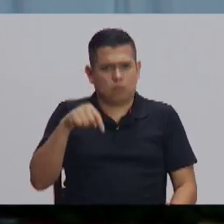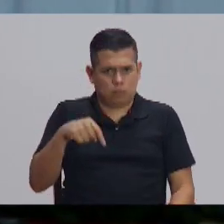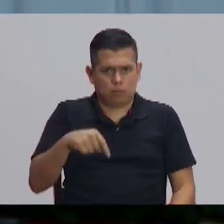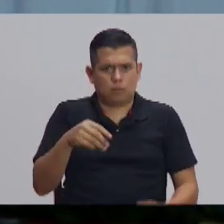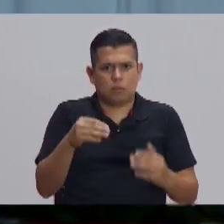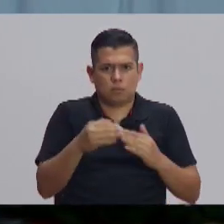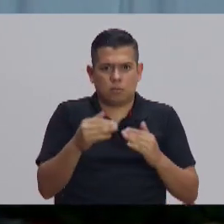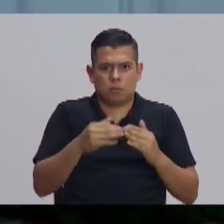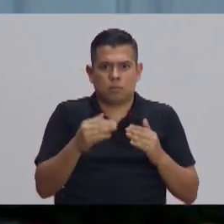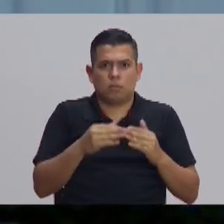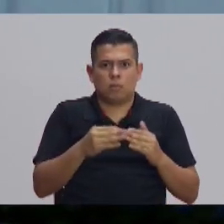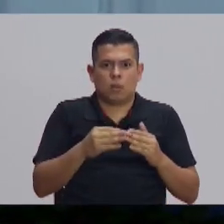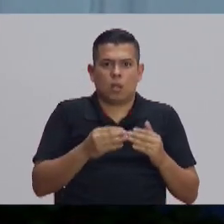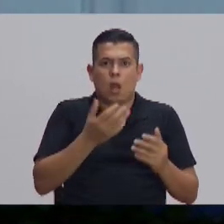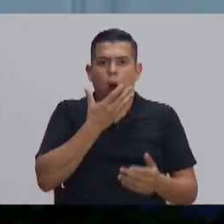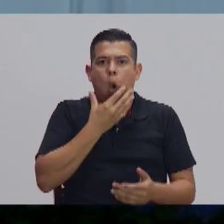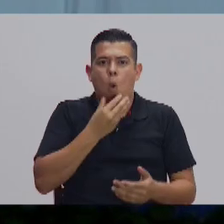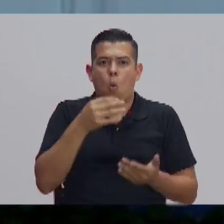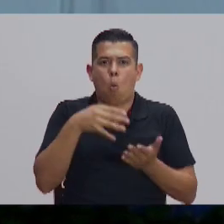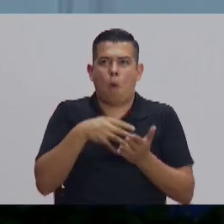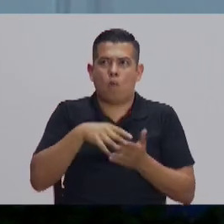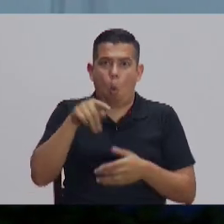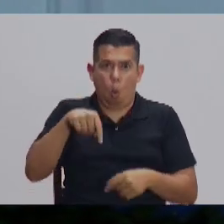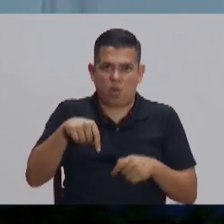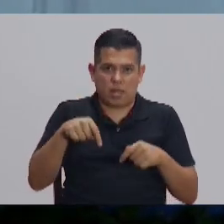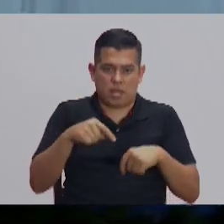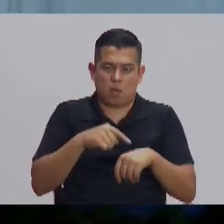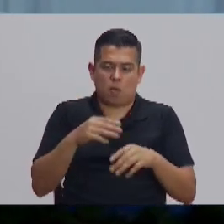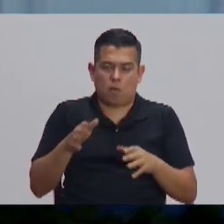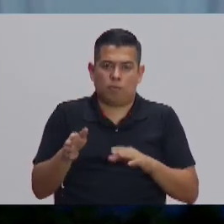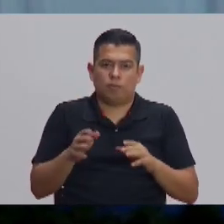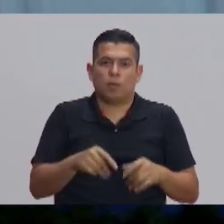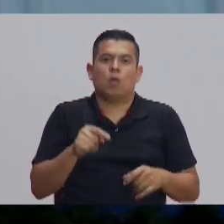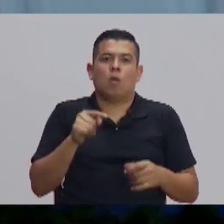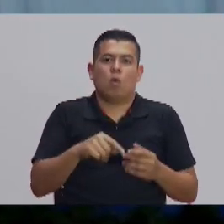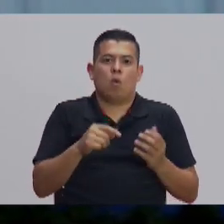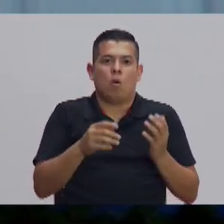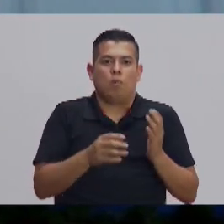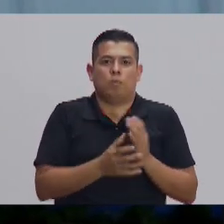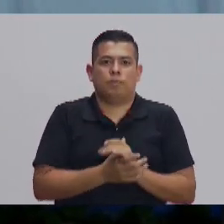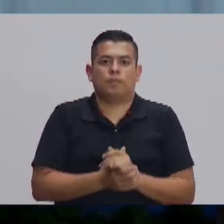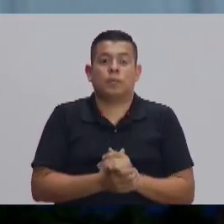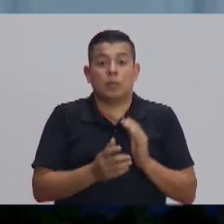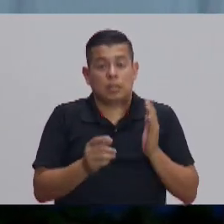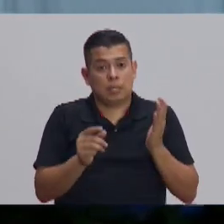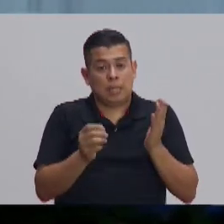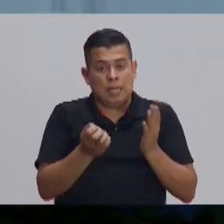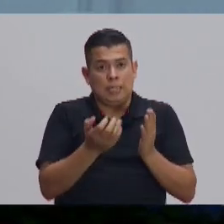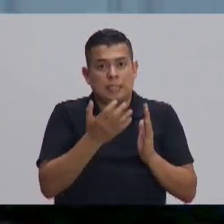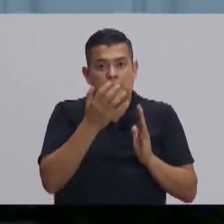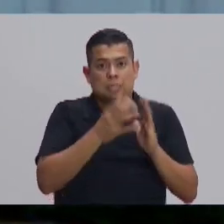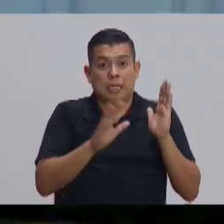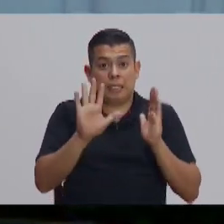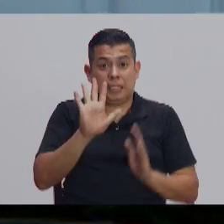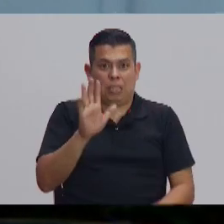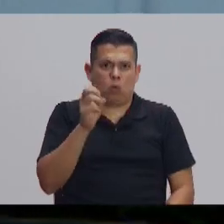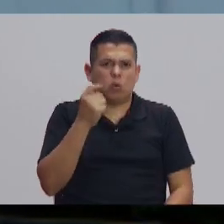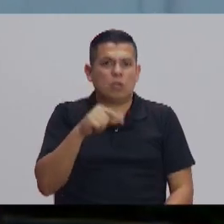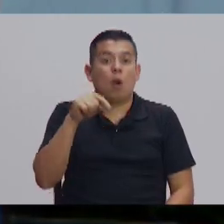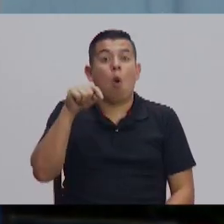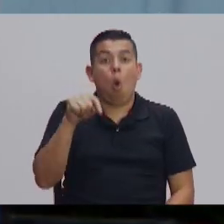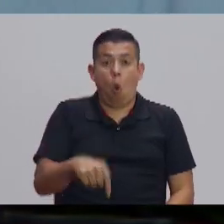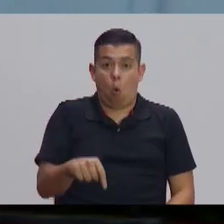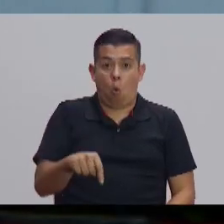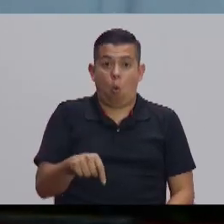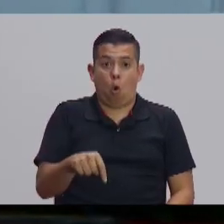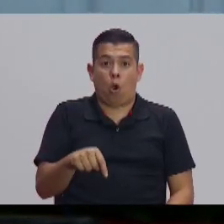para el judaísmo al no más tener eso usted lee el 5 en casa y dice ahora